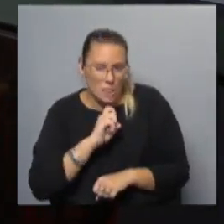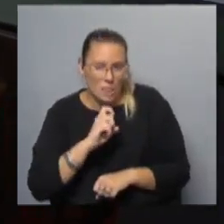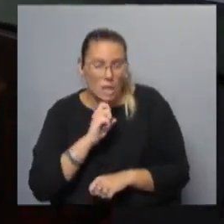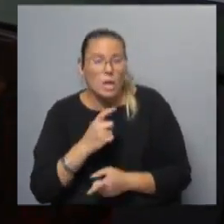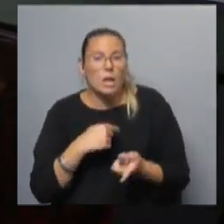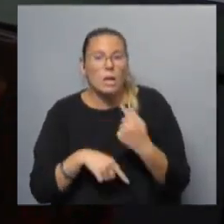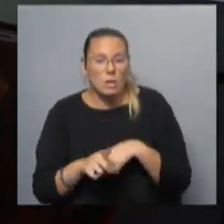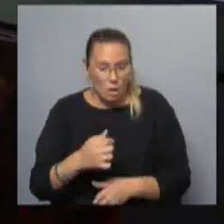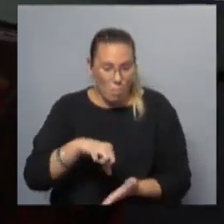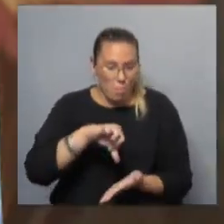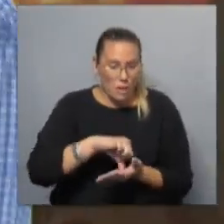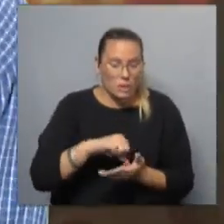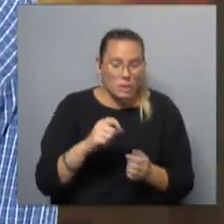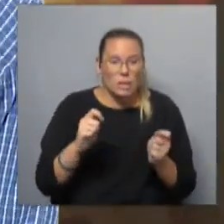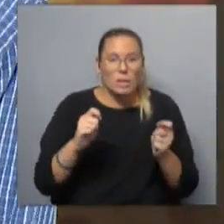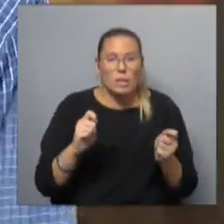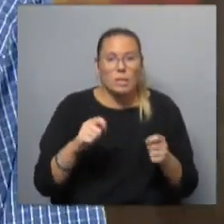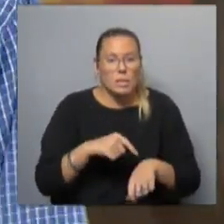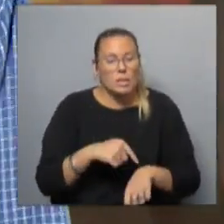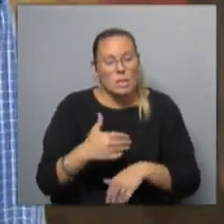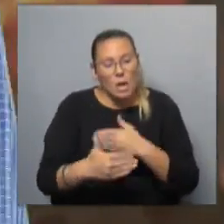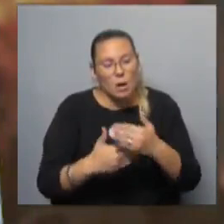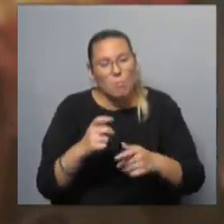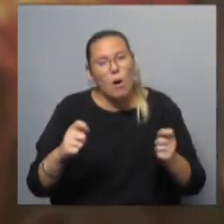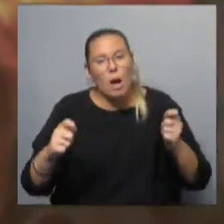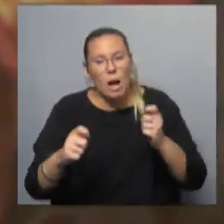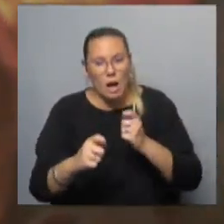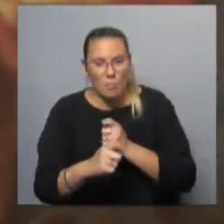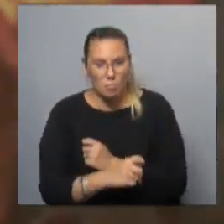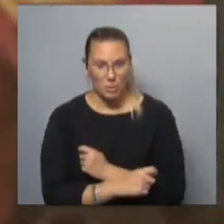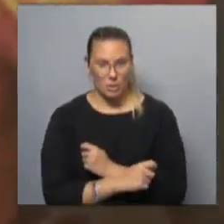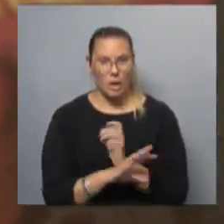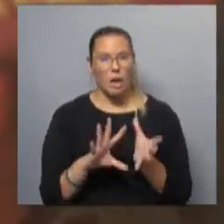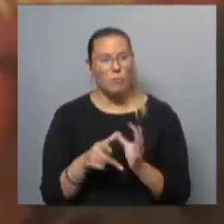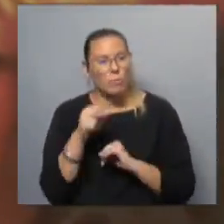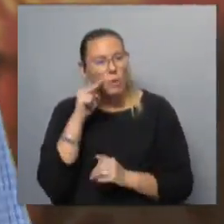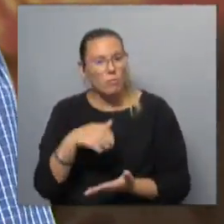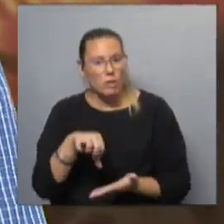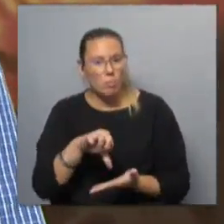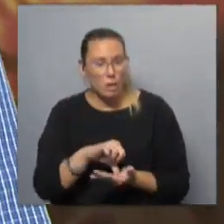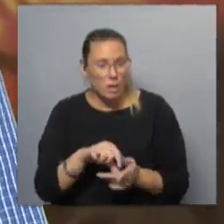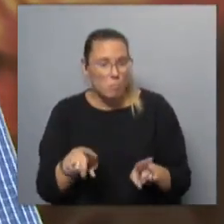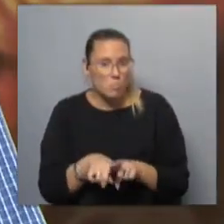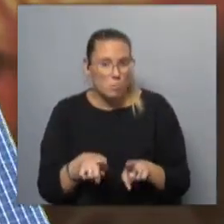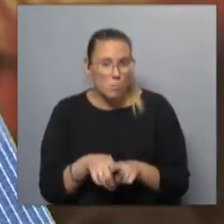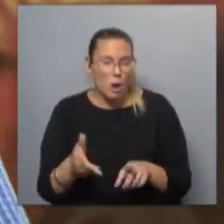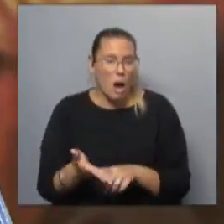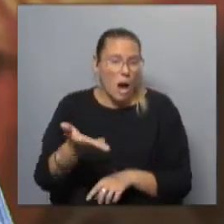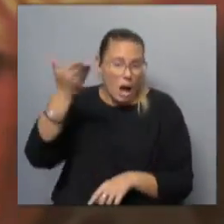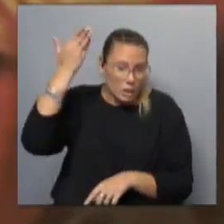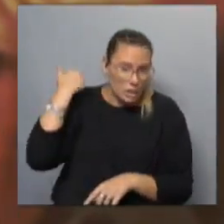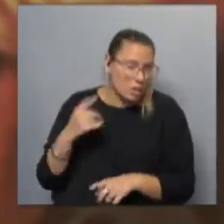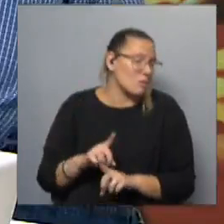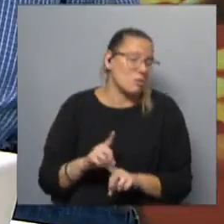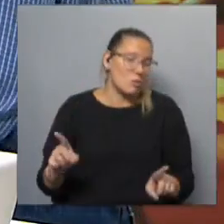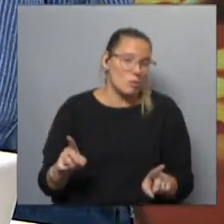la nación con el tiempo va cambiando. Entonces, la mirada de la nación que tenemos nosotros no es la que tenía el profesor Pibel Devoto, por